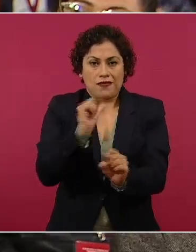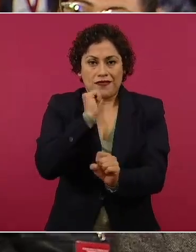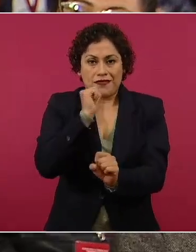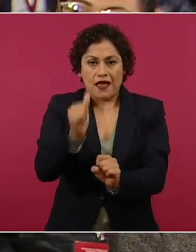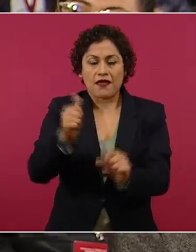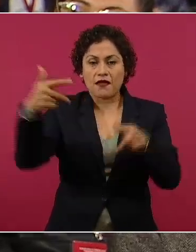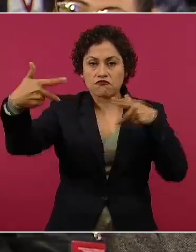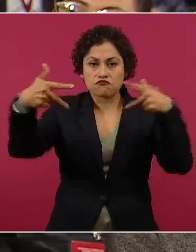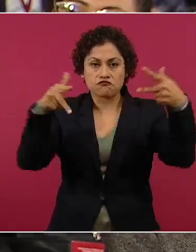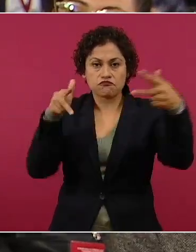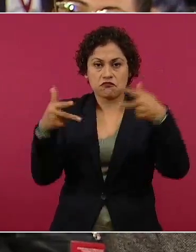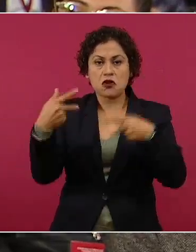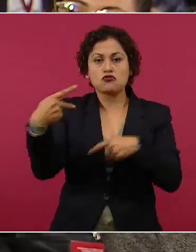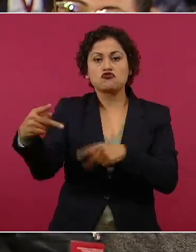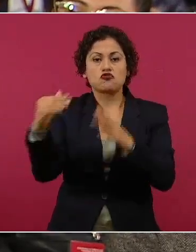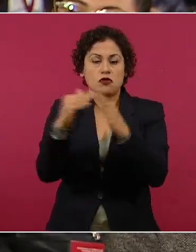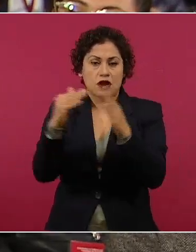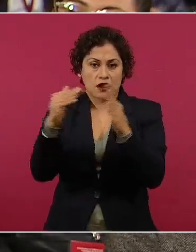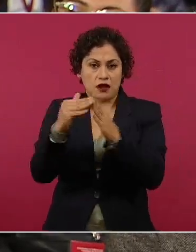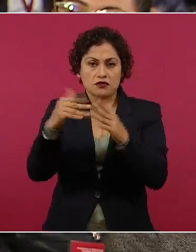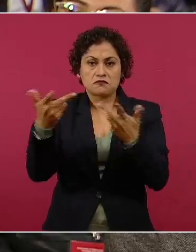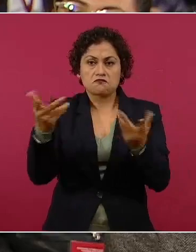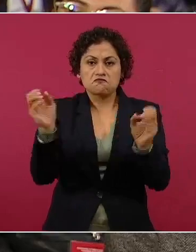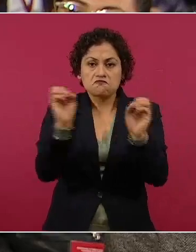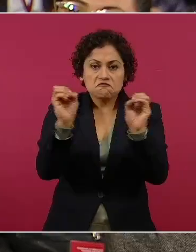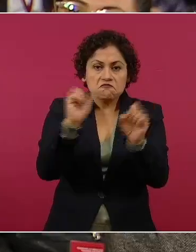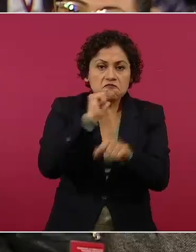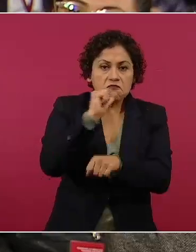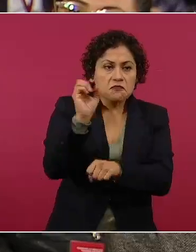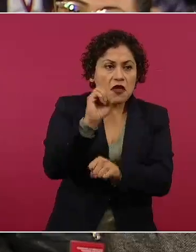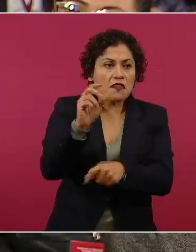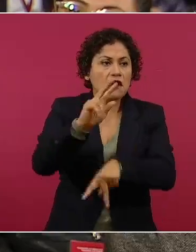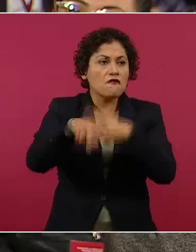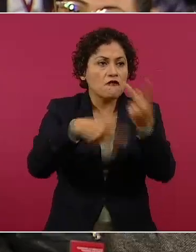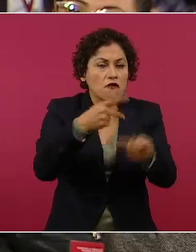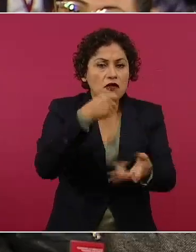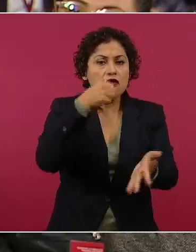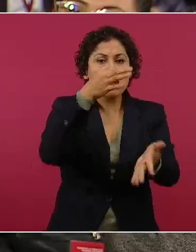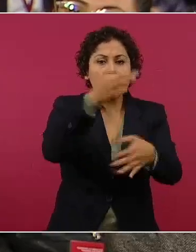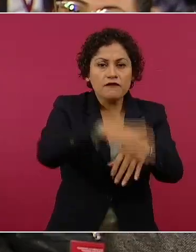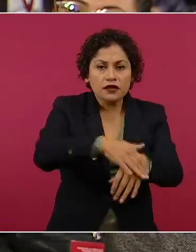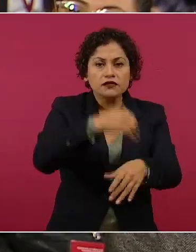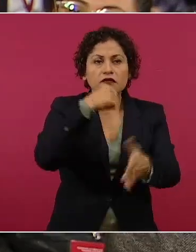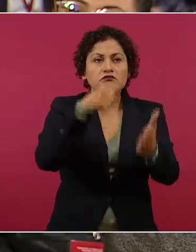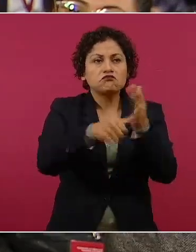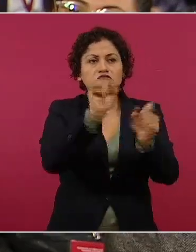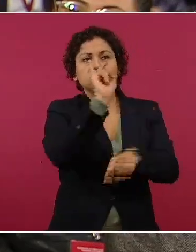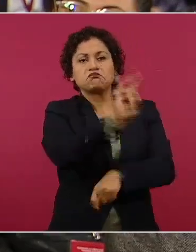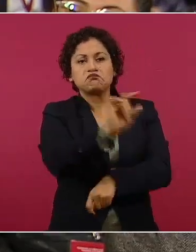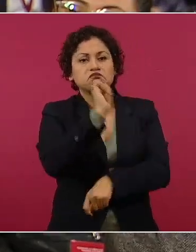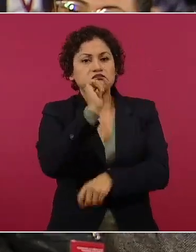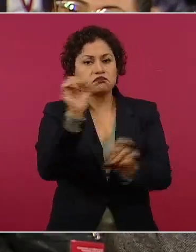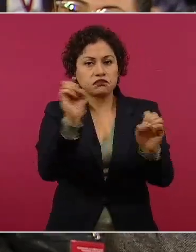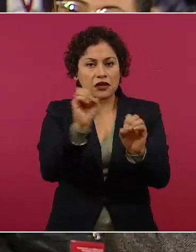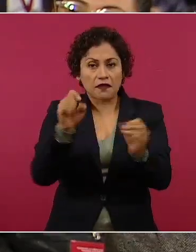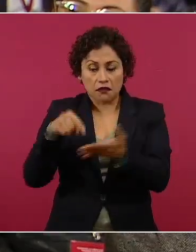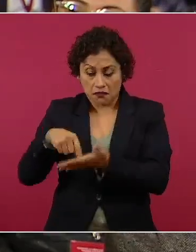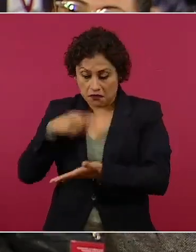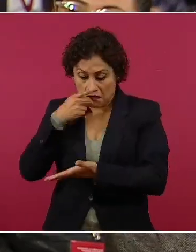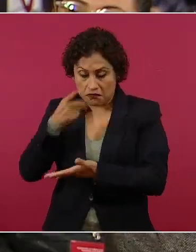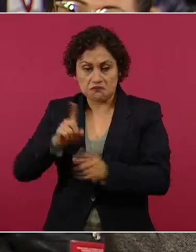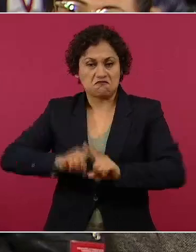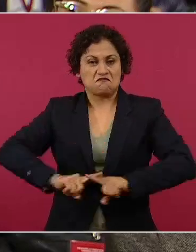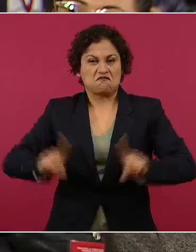cámaras en el domicilio donde se revela que nadie acudió en el día y el horario que señalan. Incluso en estos